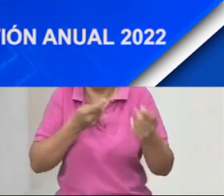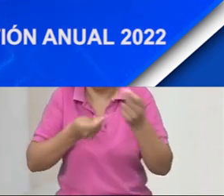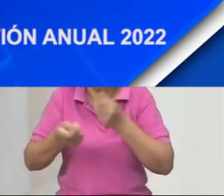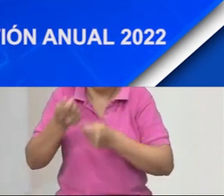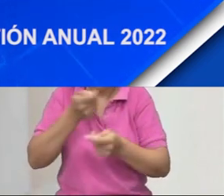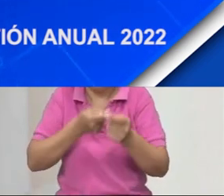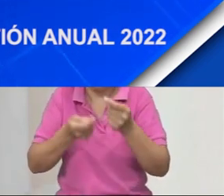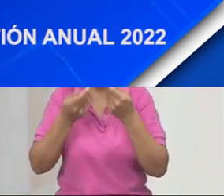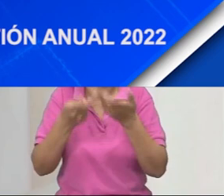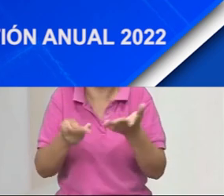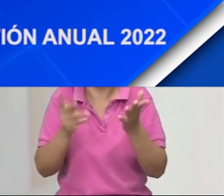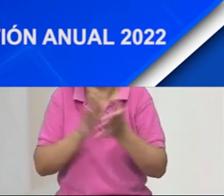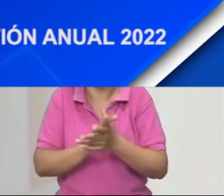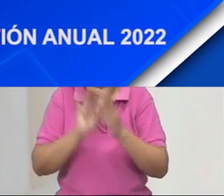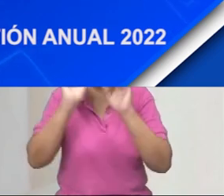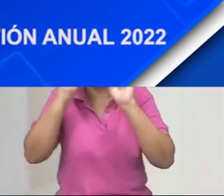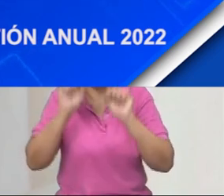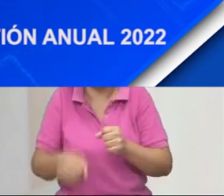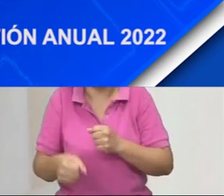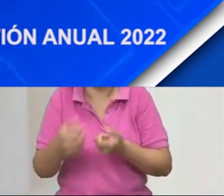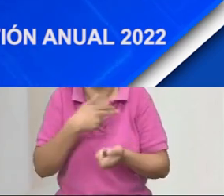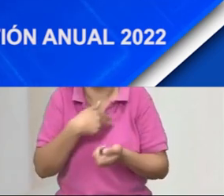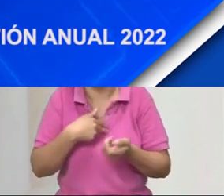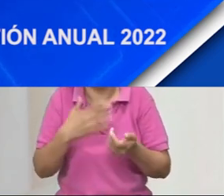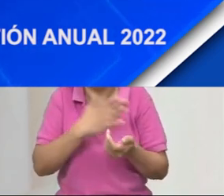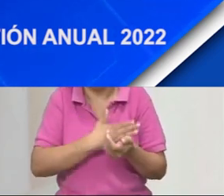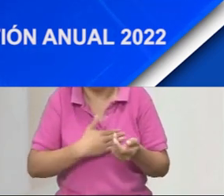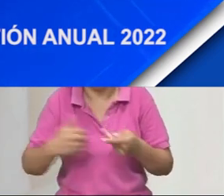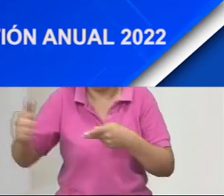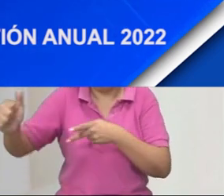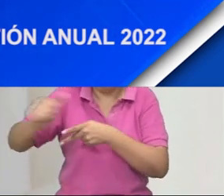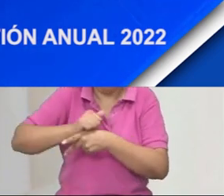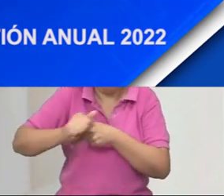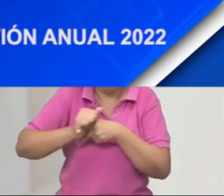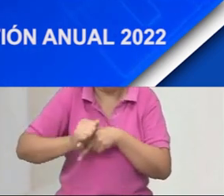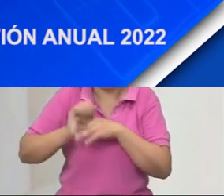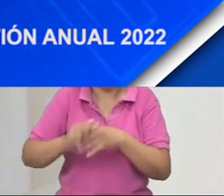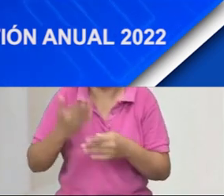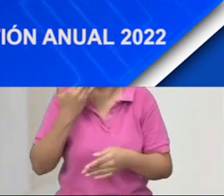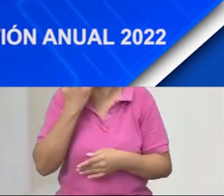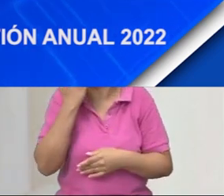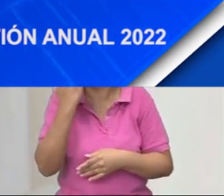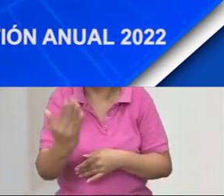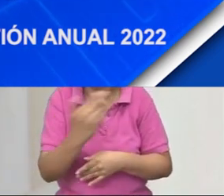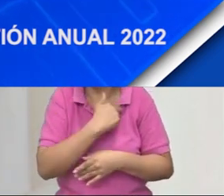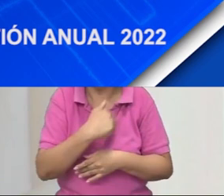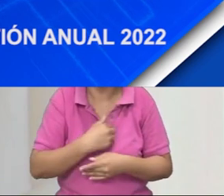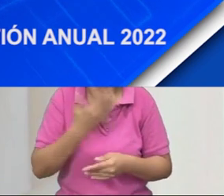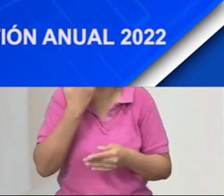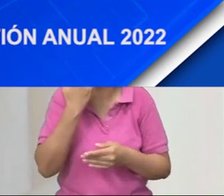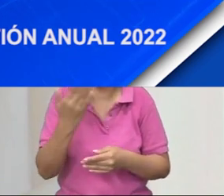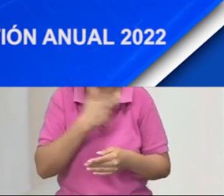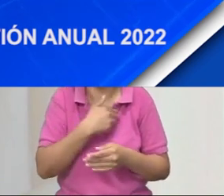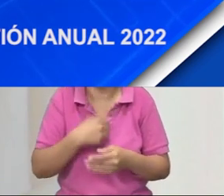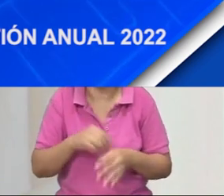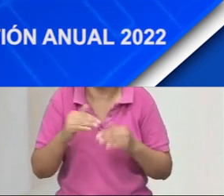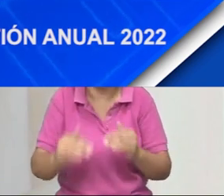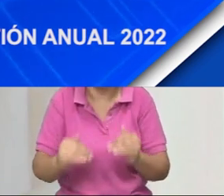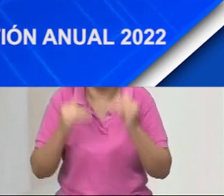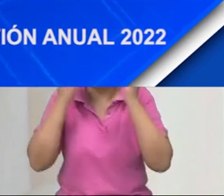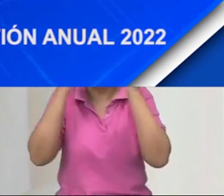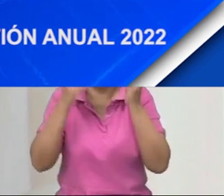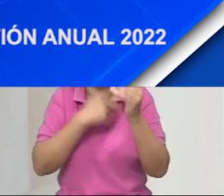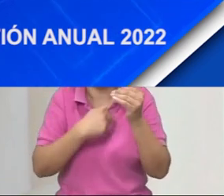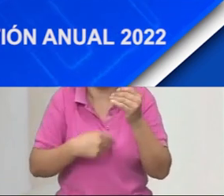económicas para promover prácticas prudenciales, oportunas y sostenibles